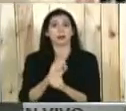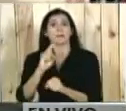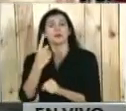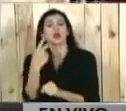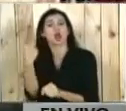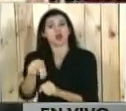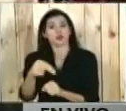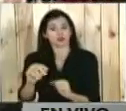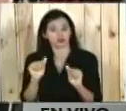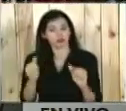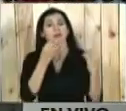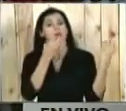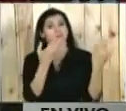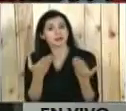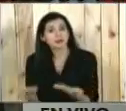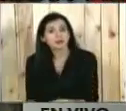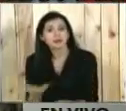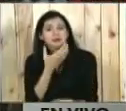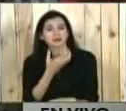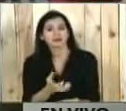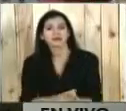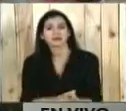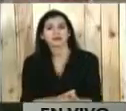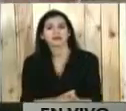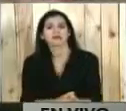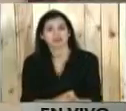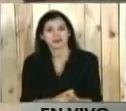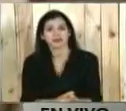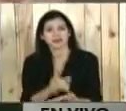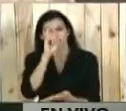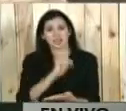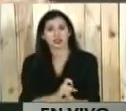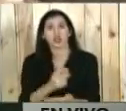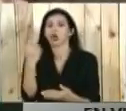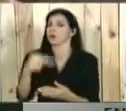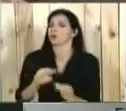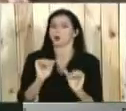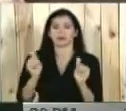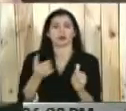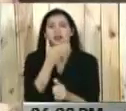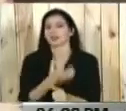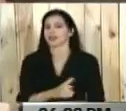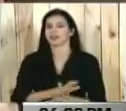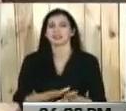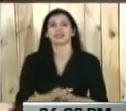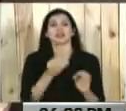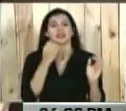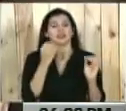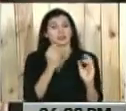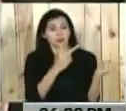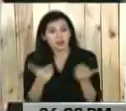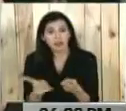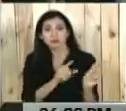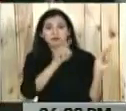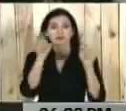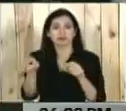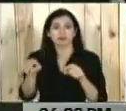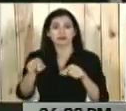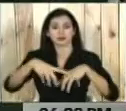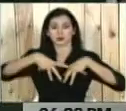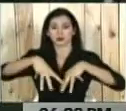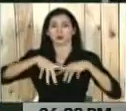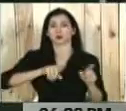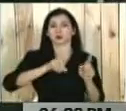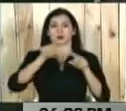noviembre, que este año llega la Navidad en noviembre en Venezuela. Así que están invitados a esa gran marcha